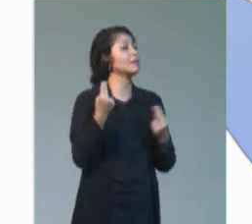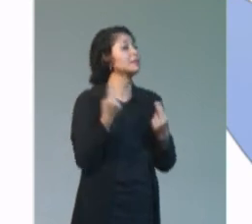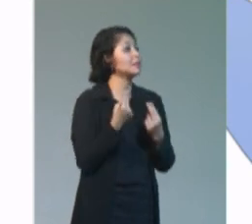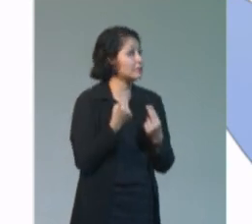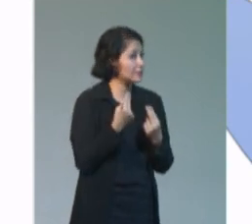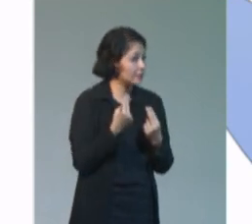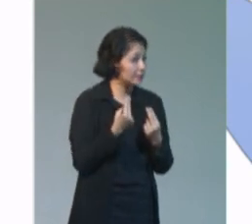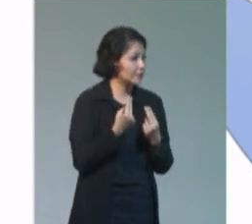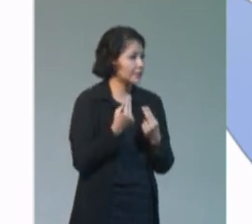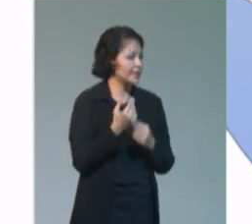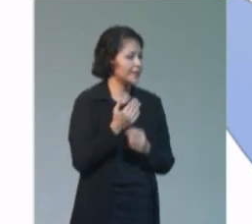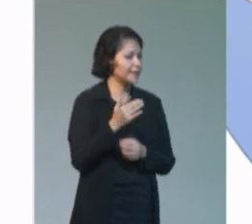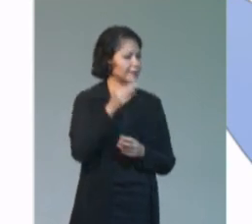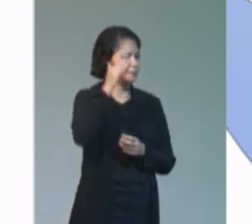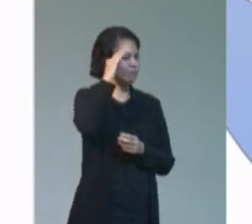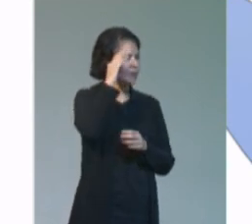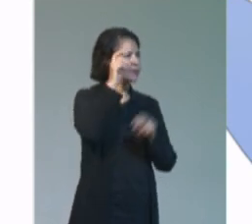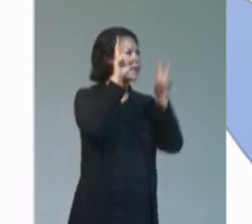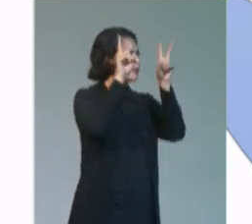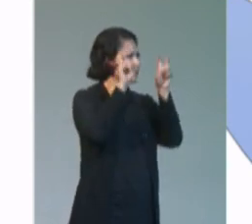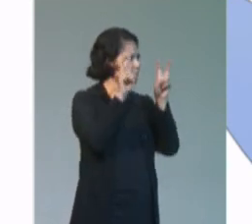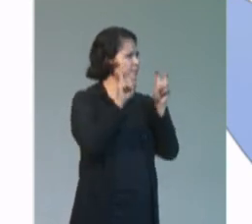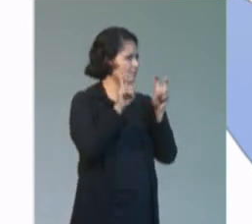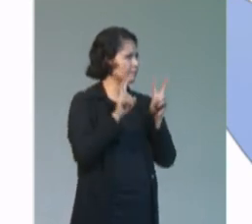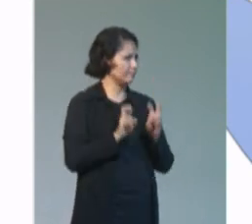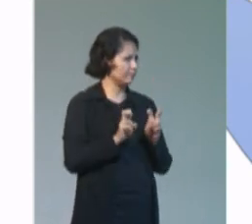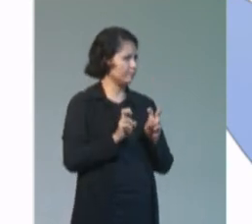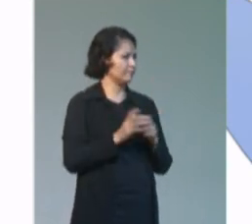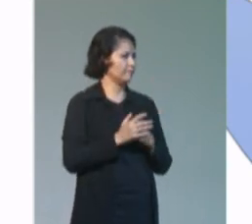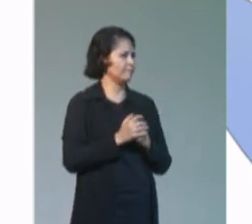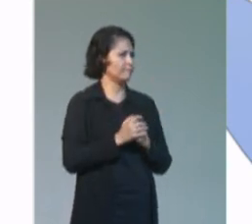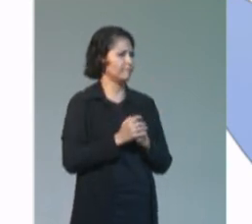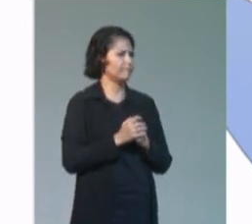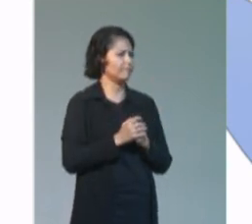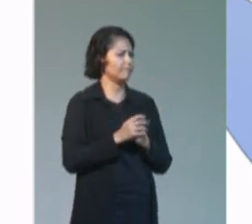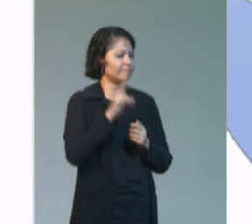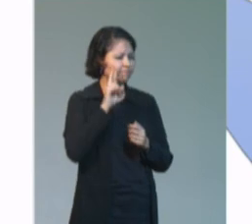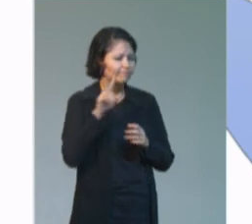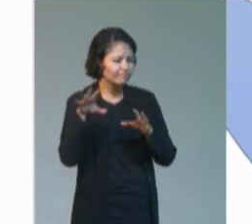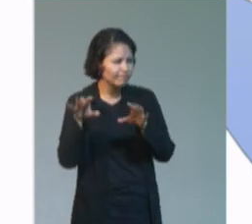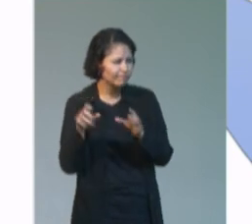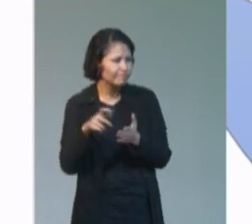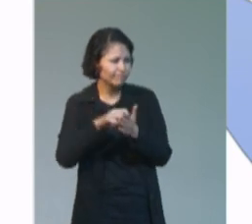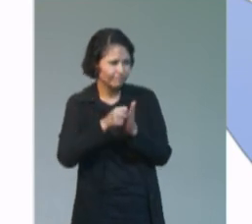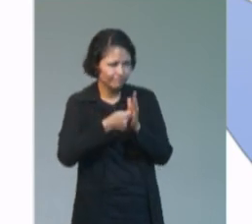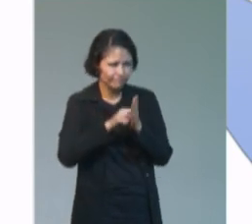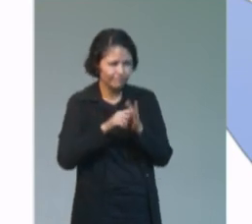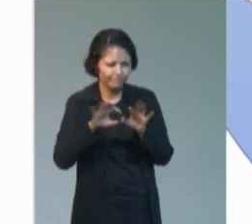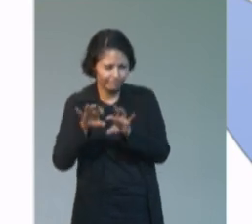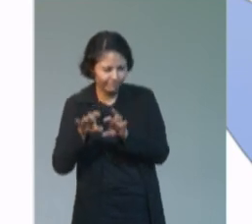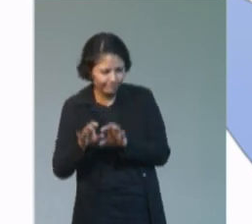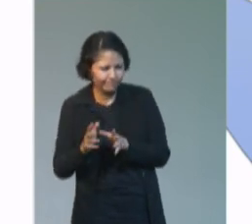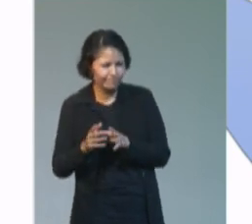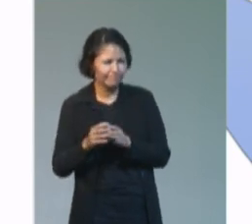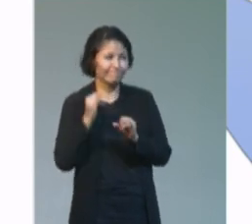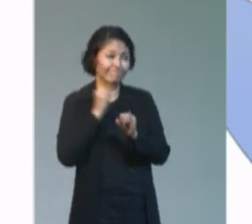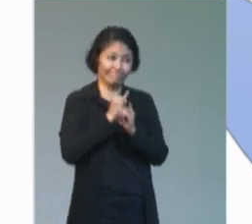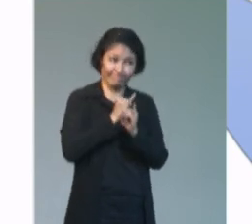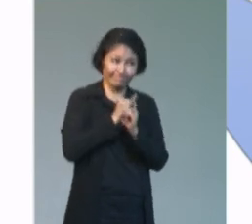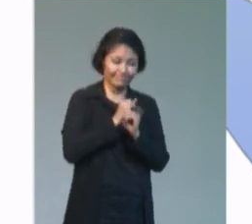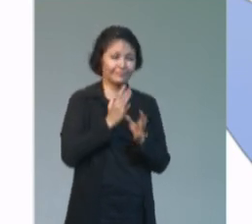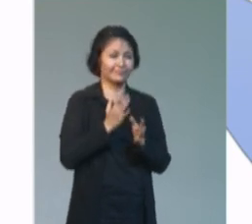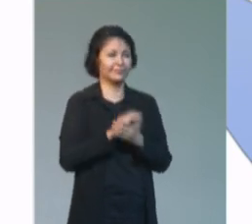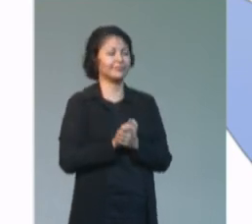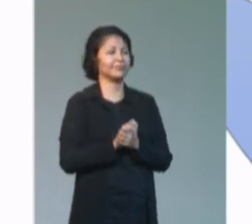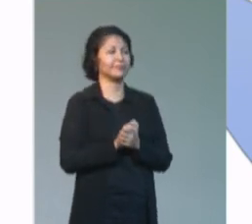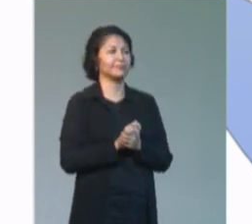en qué hacemos con los contenidos tener en cuenta la tecnología reflexionar sobre cómo se debe llevar a